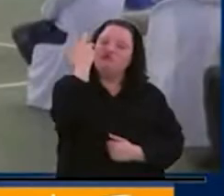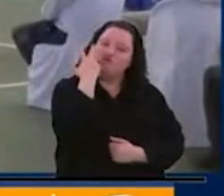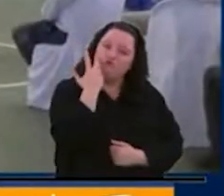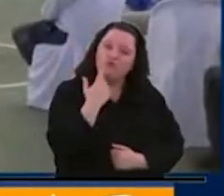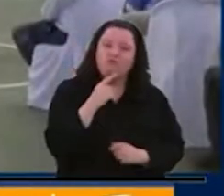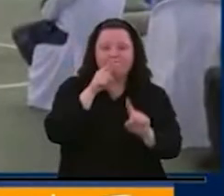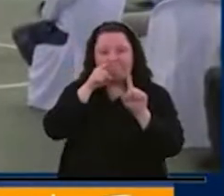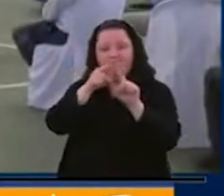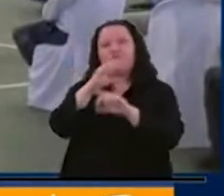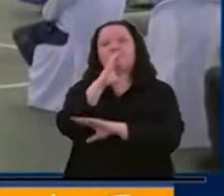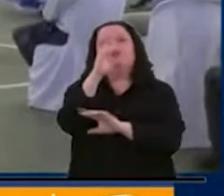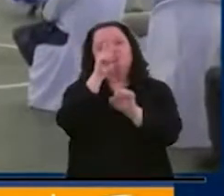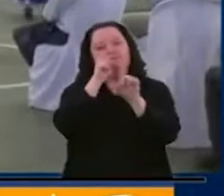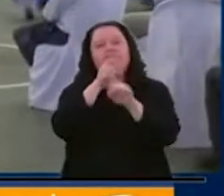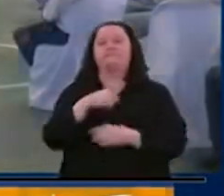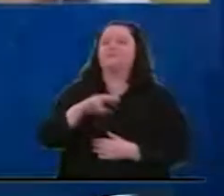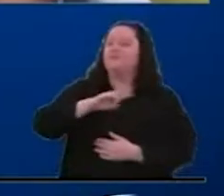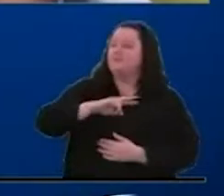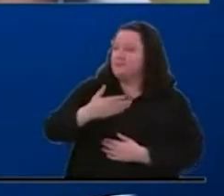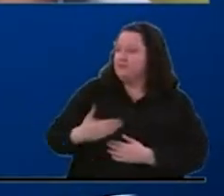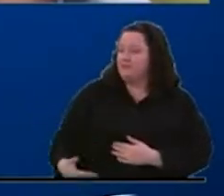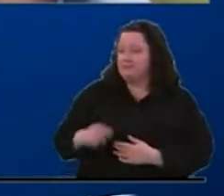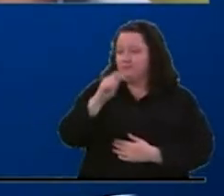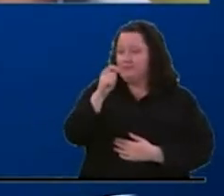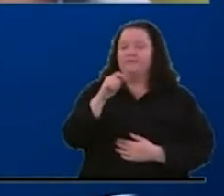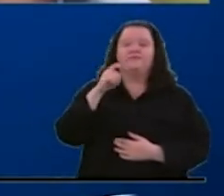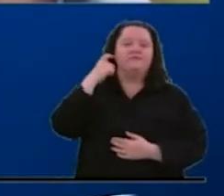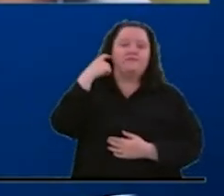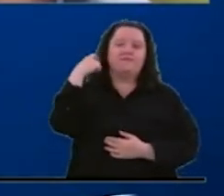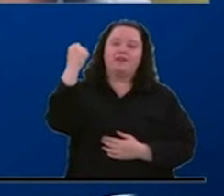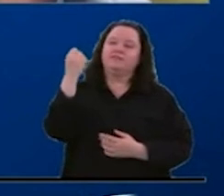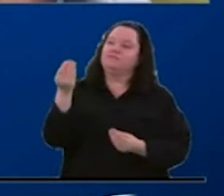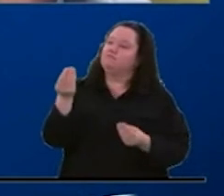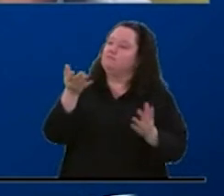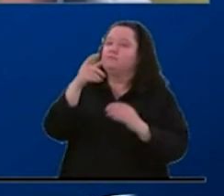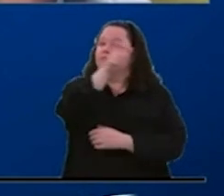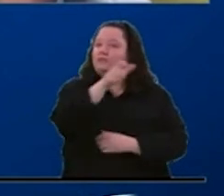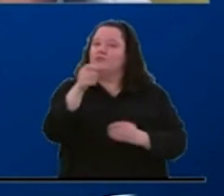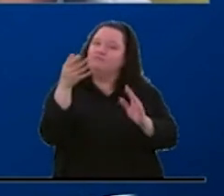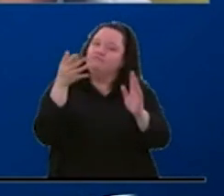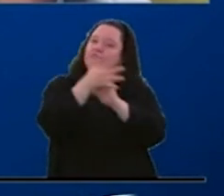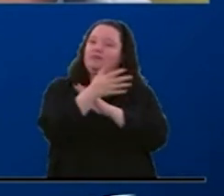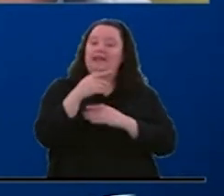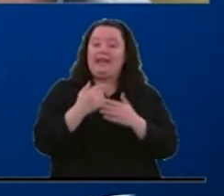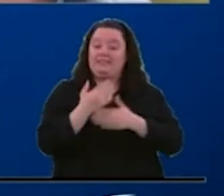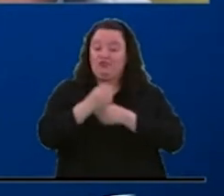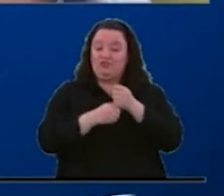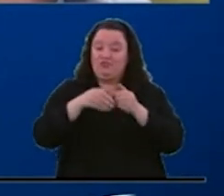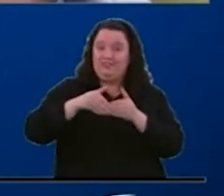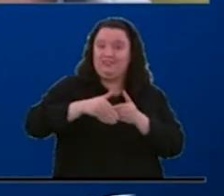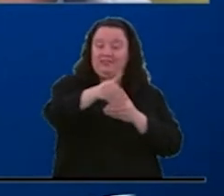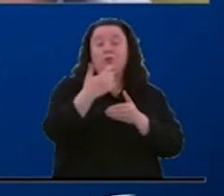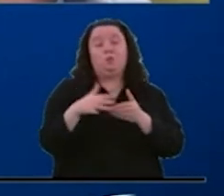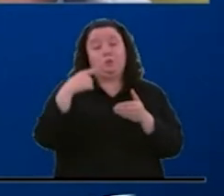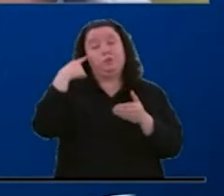los días por ese país. Señora vicepresidenta Francia Márquez, el mensaje a la gente en este año que